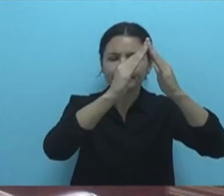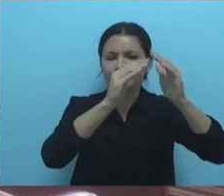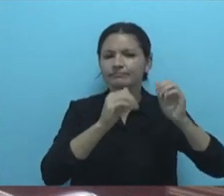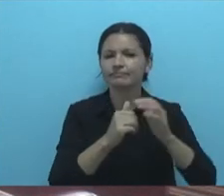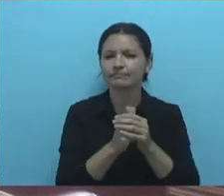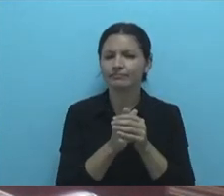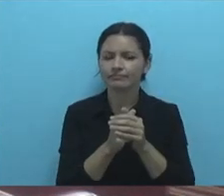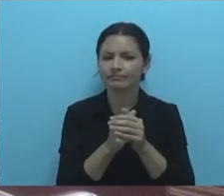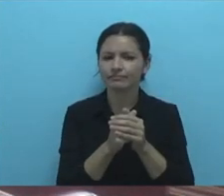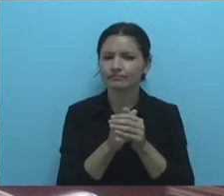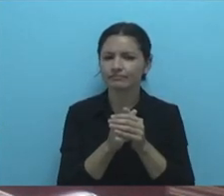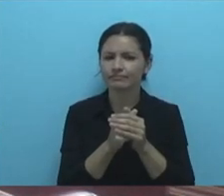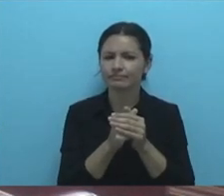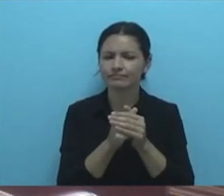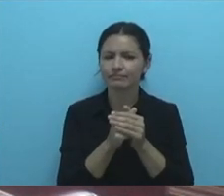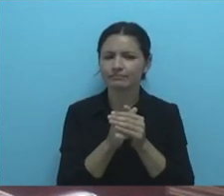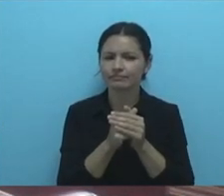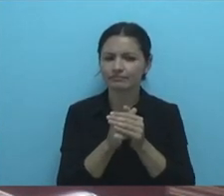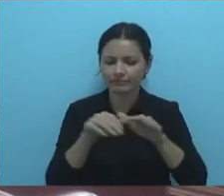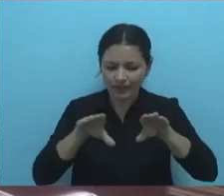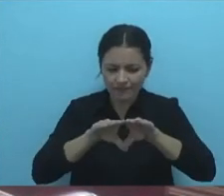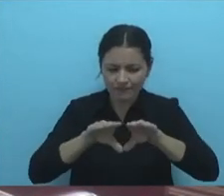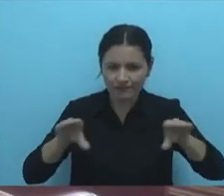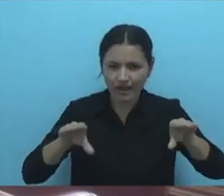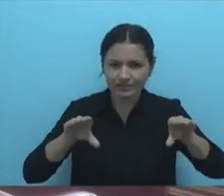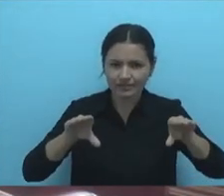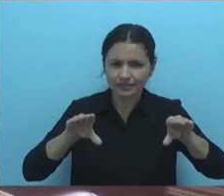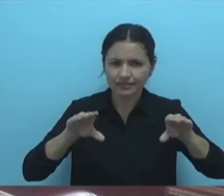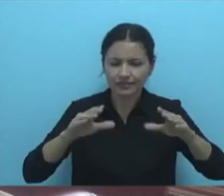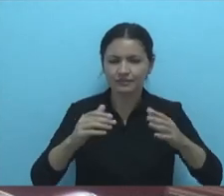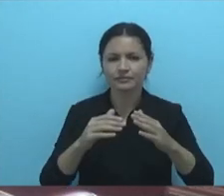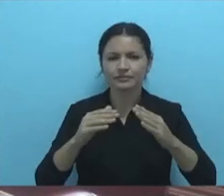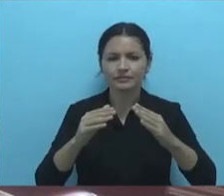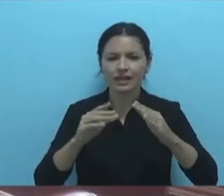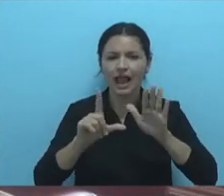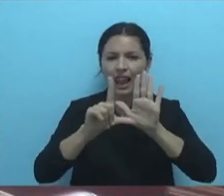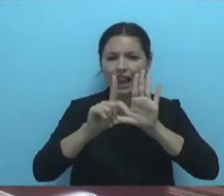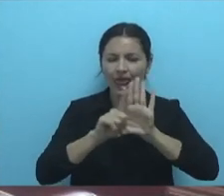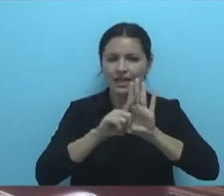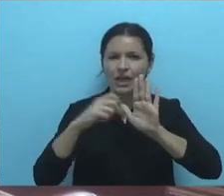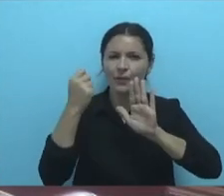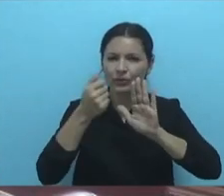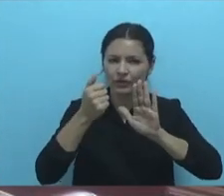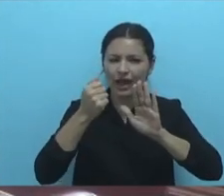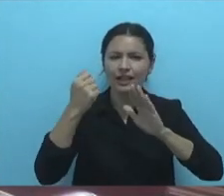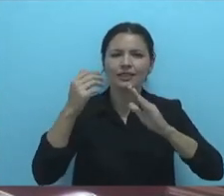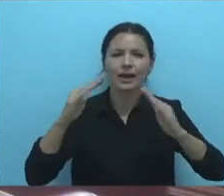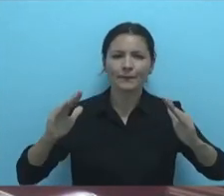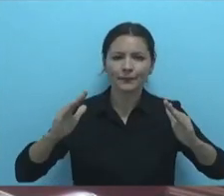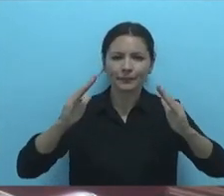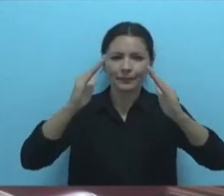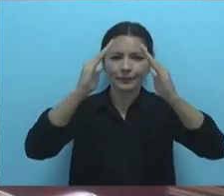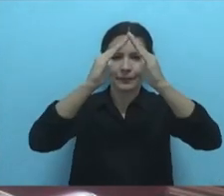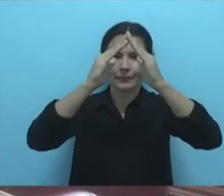sistema es sobre la base del principio de jerarquía jerarquía de las leyes la pirámide kelsen dice